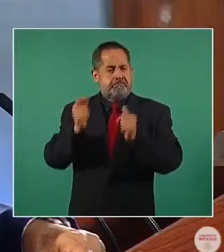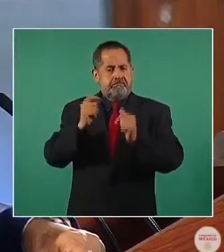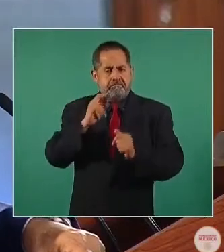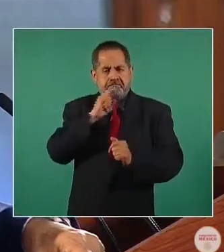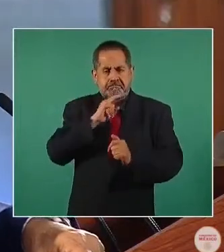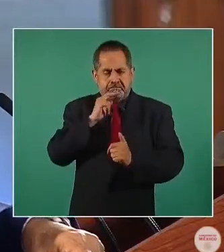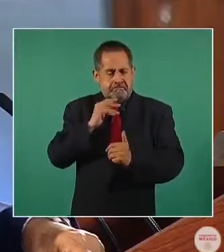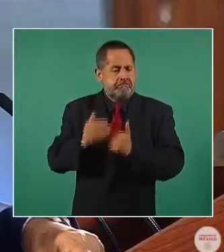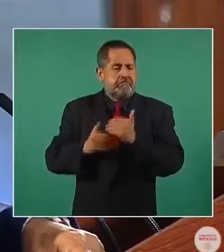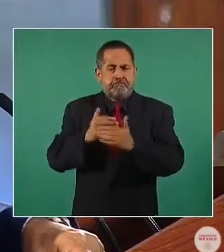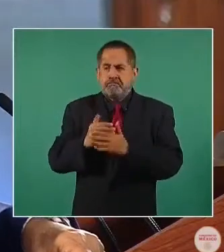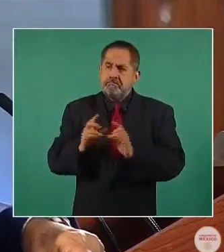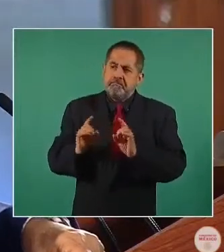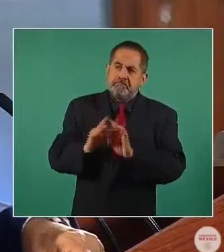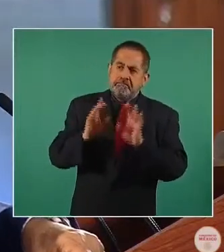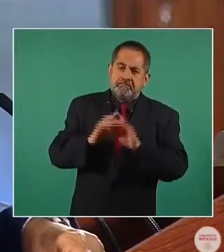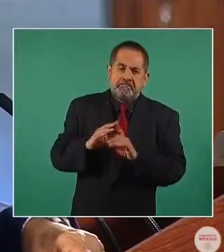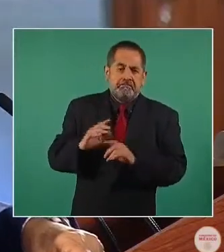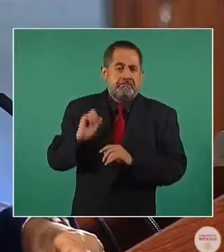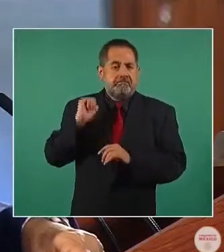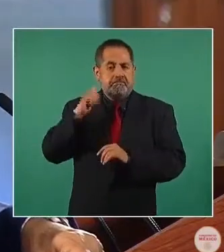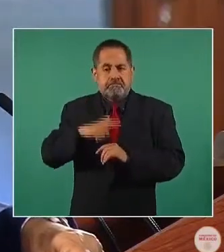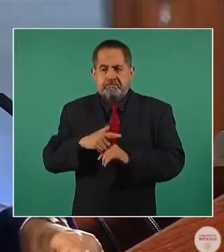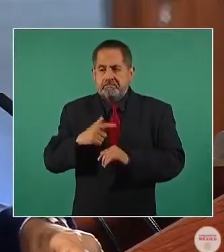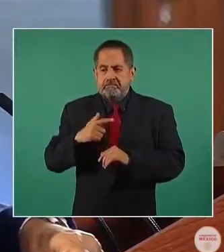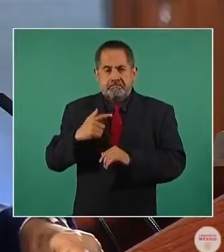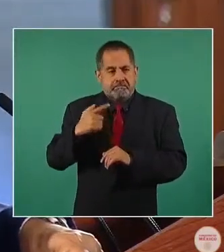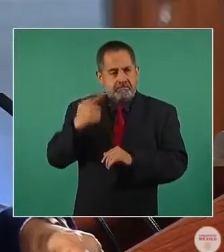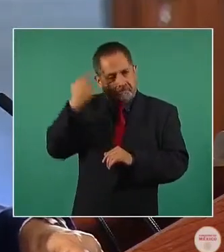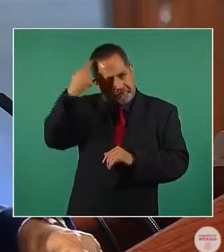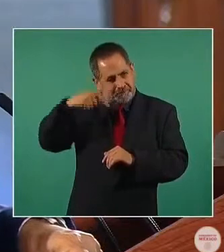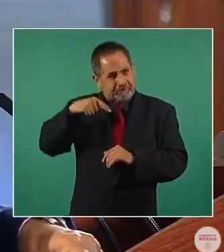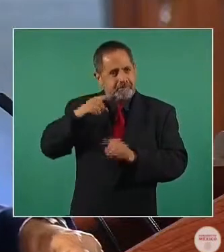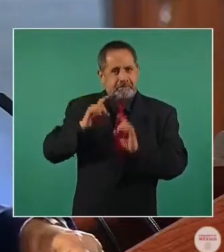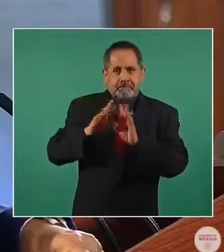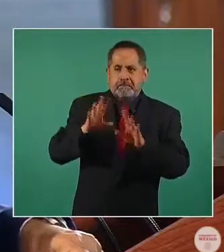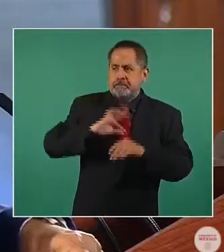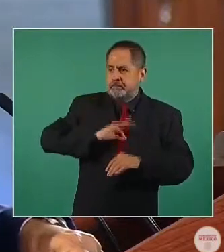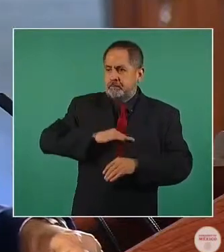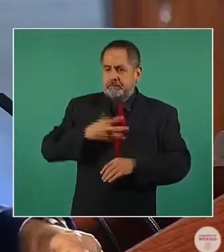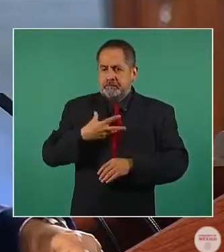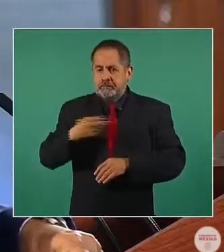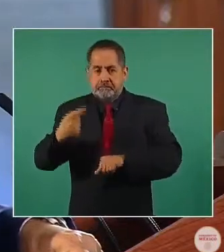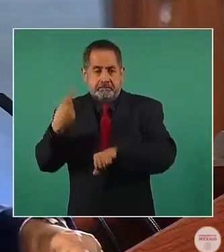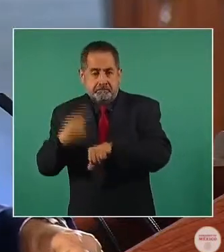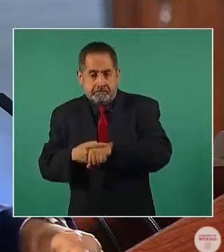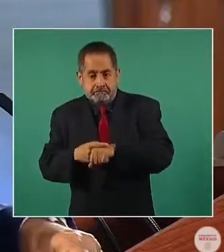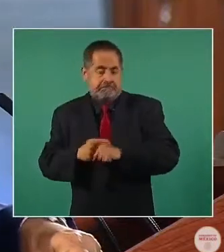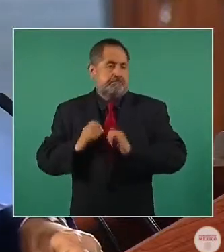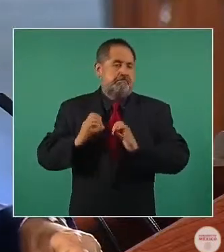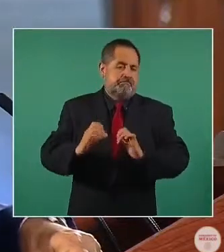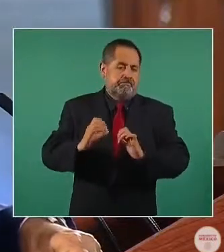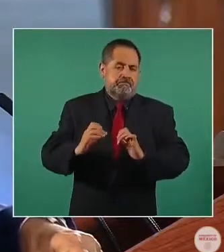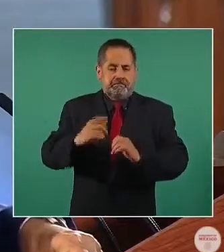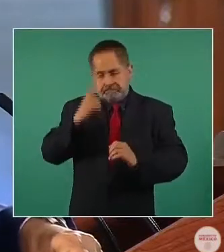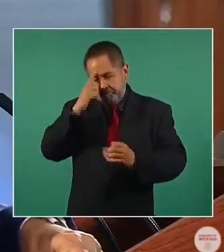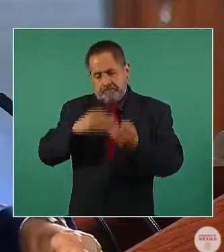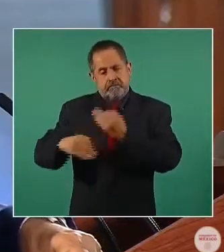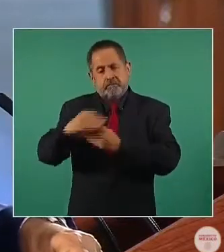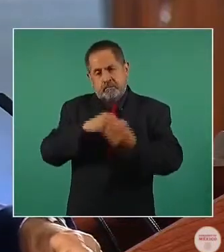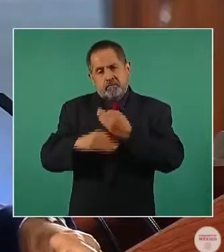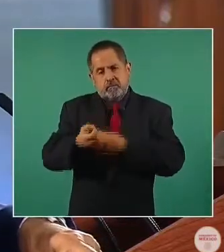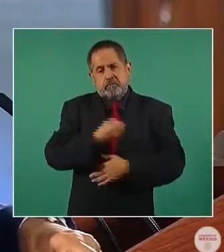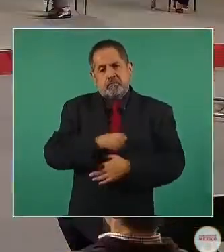pronto ante cualquier contagio, estar atentos, que todo el sector salud